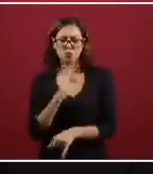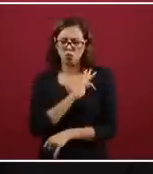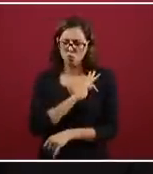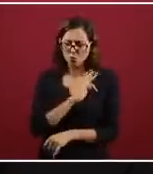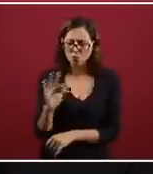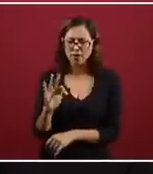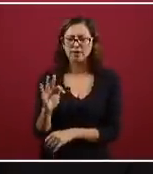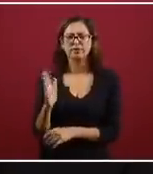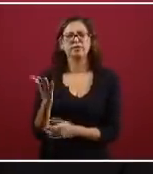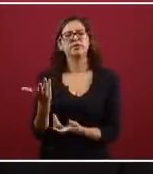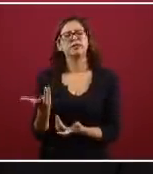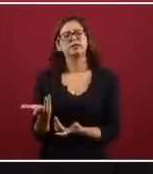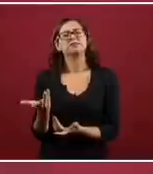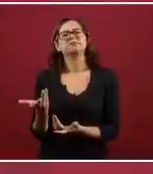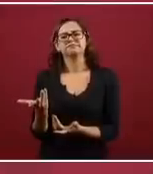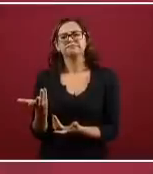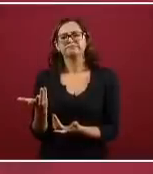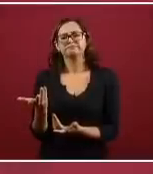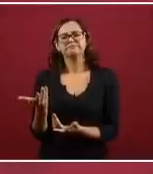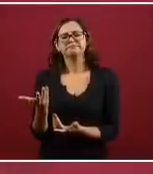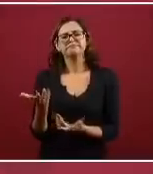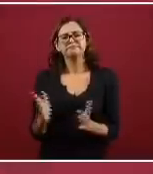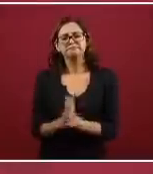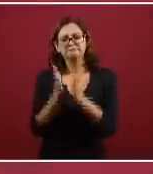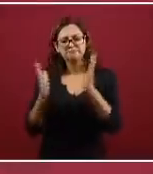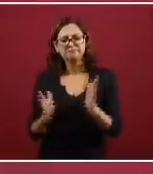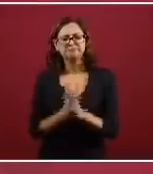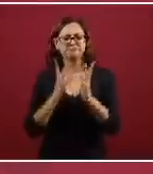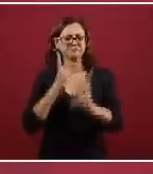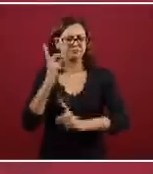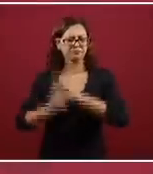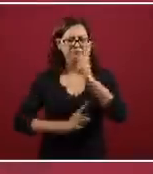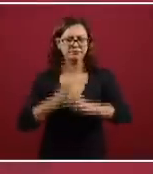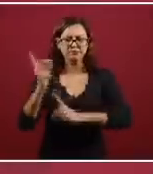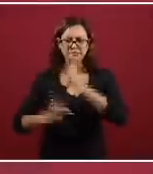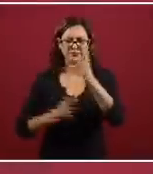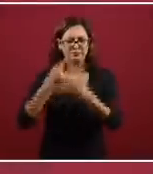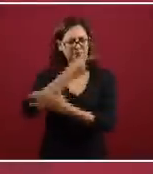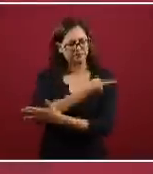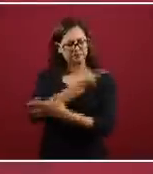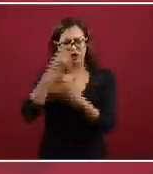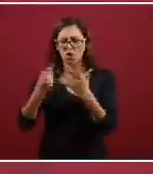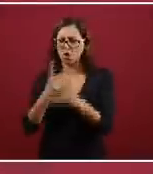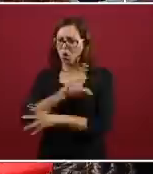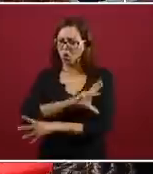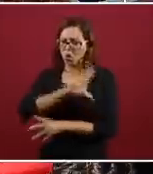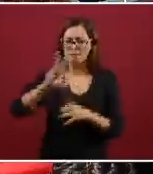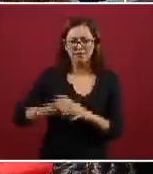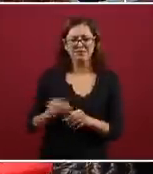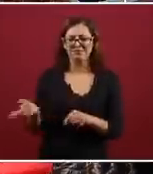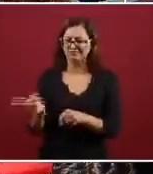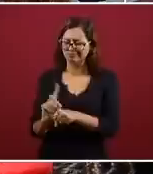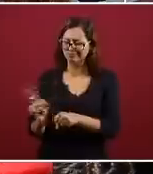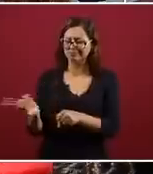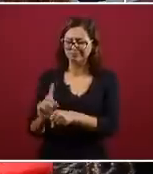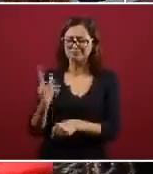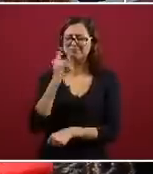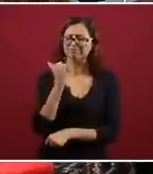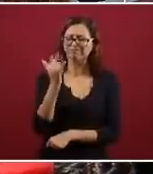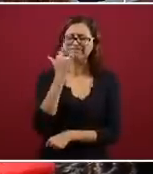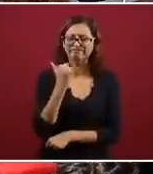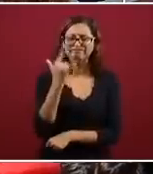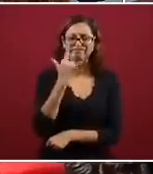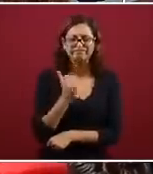sin la posibilidad de practicar deportes. Es de todos los días.